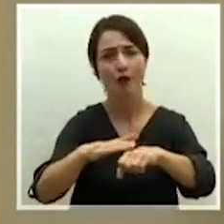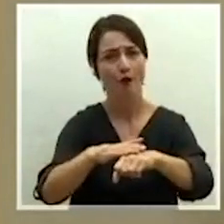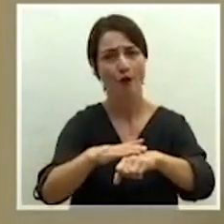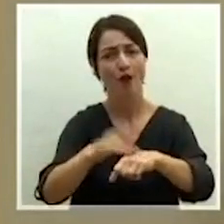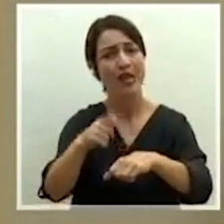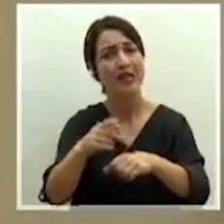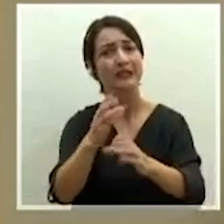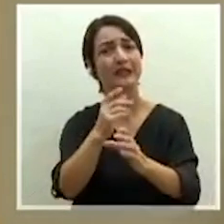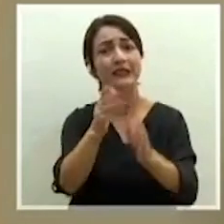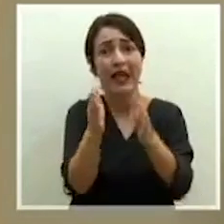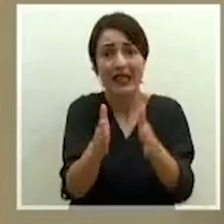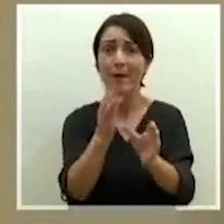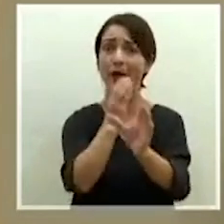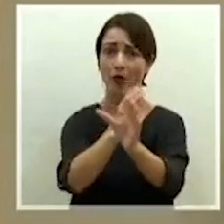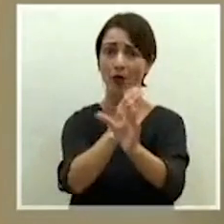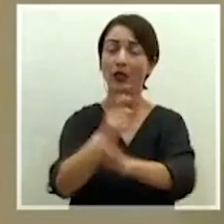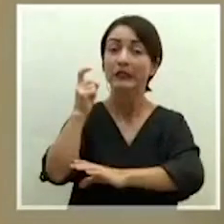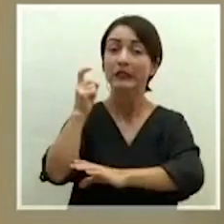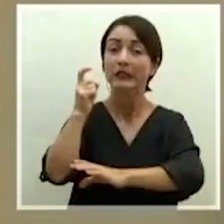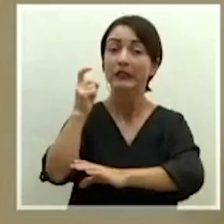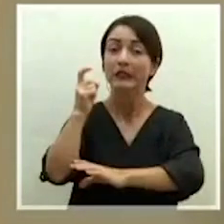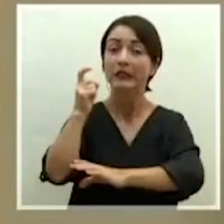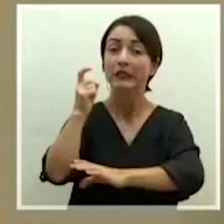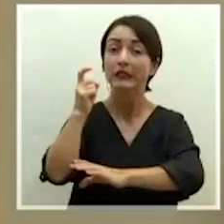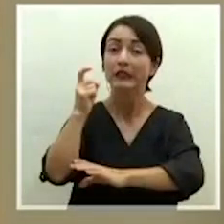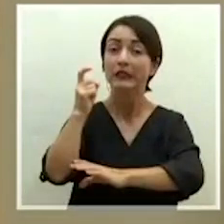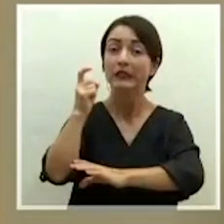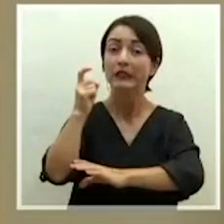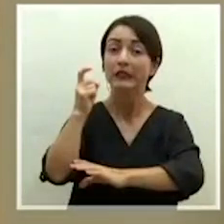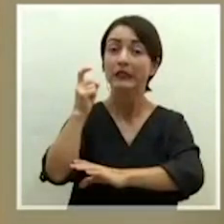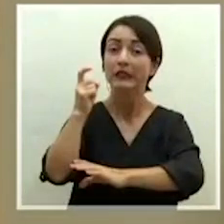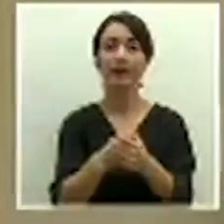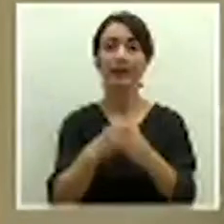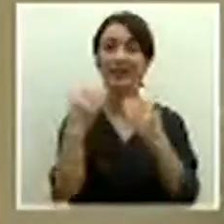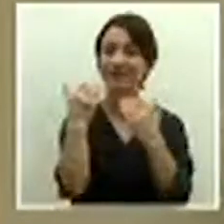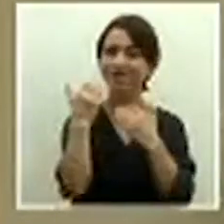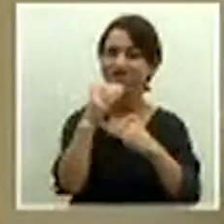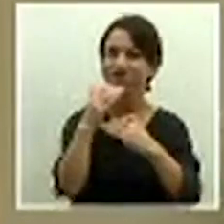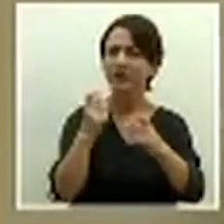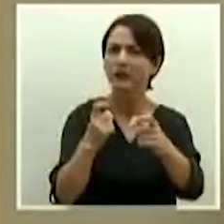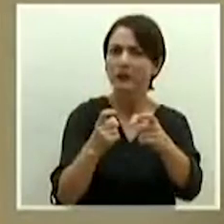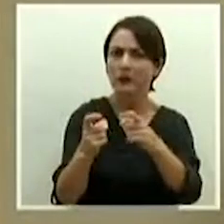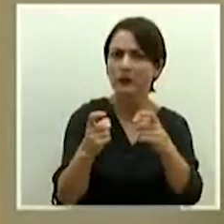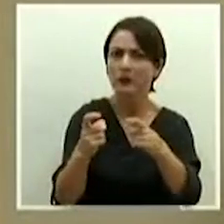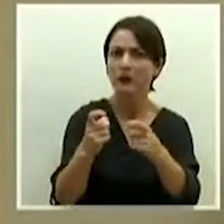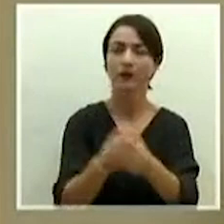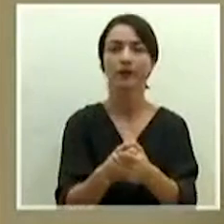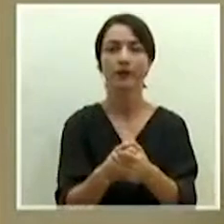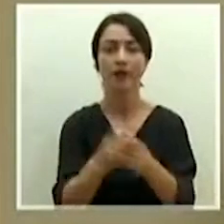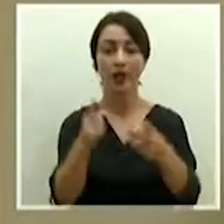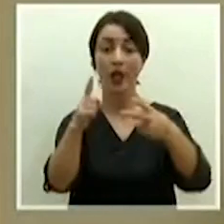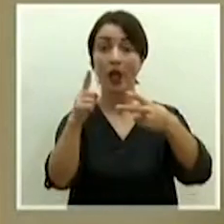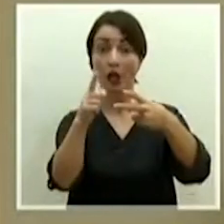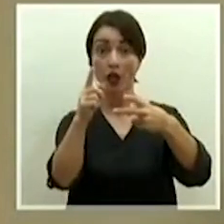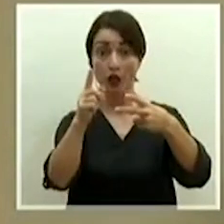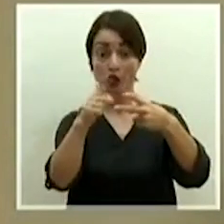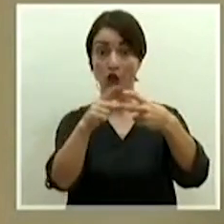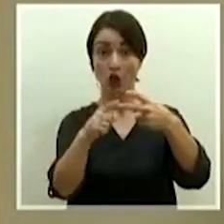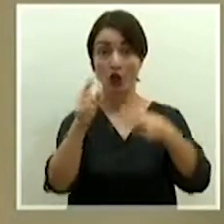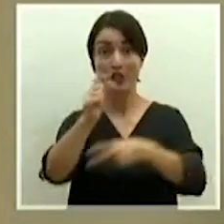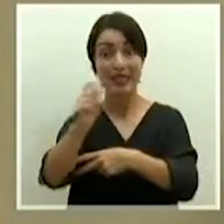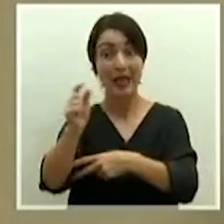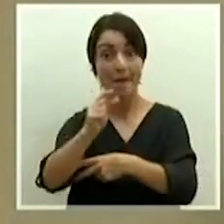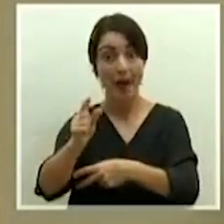prevención. Necesitamos tomar estas medidas más fuertes, rigen por 2 semanas para